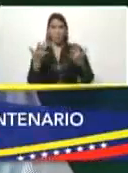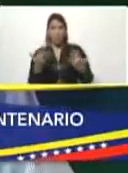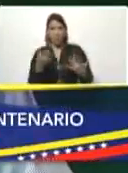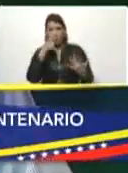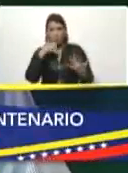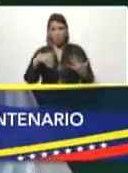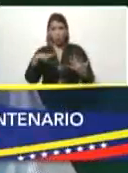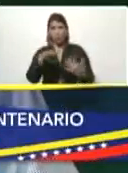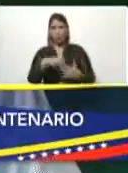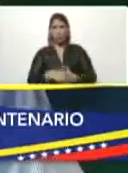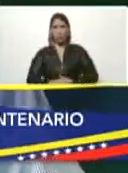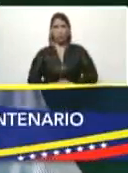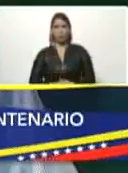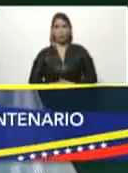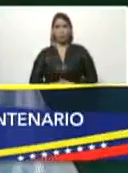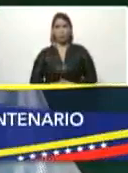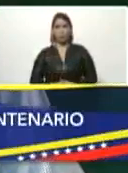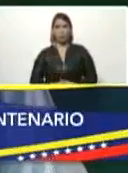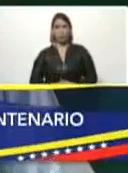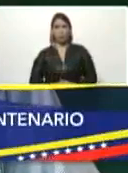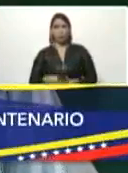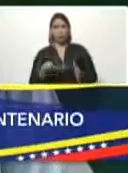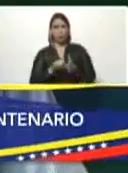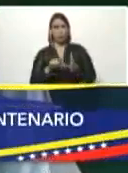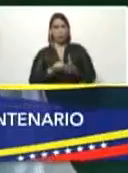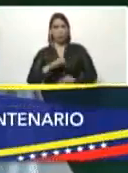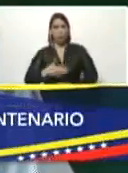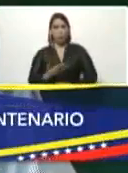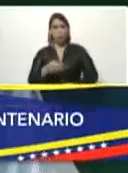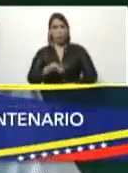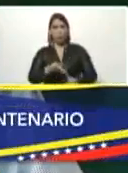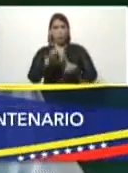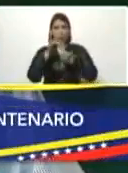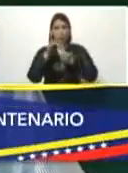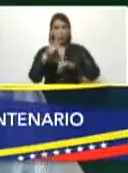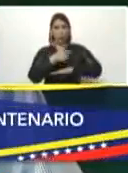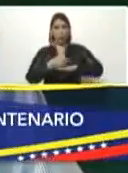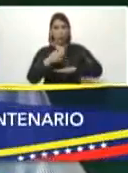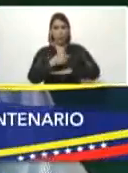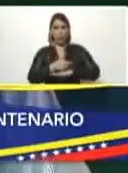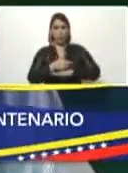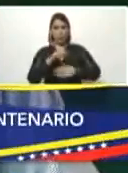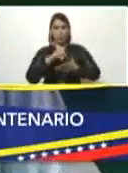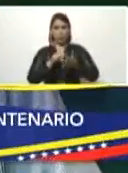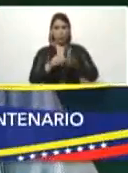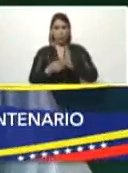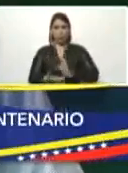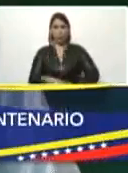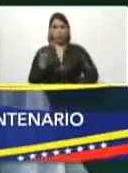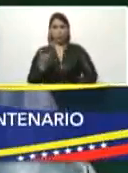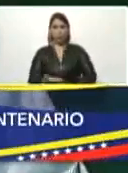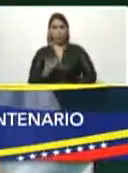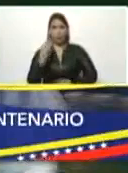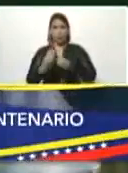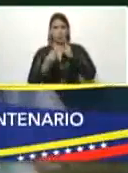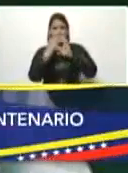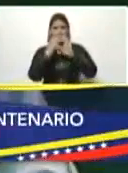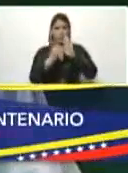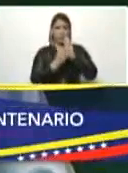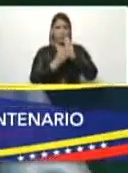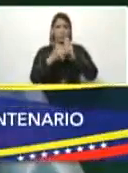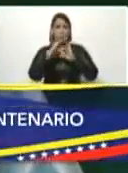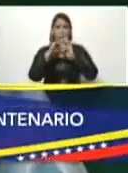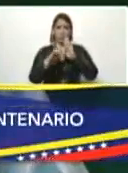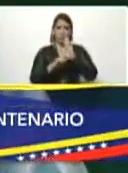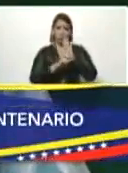donde se podían elegir a gobiernos representativos, en donde se establecieron constituciones y leyes, en donde